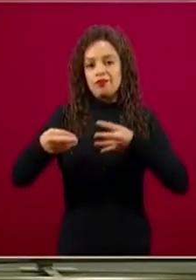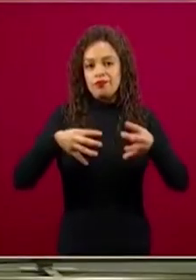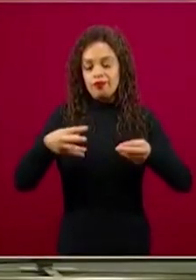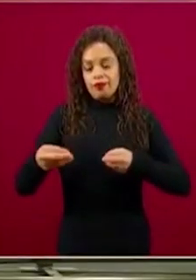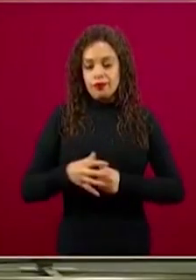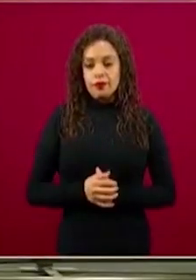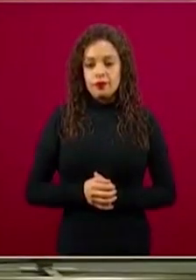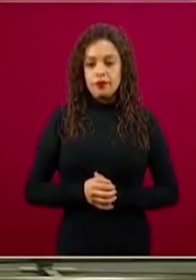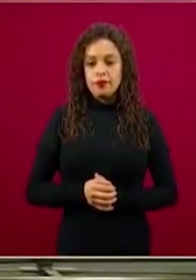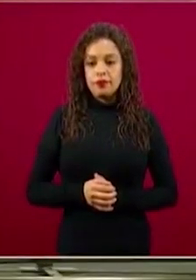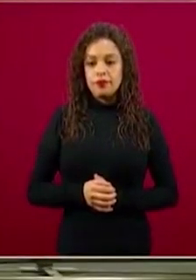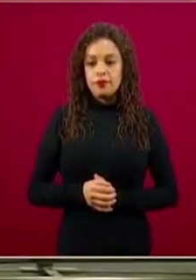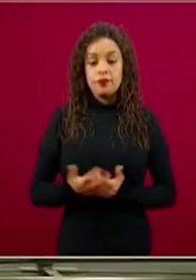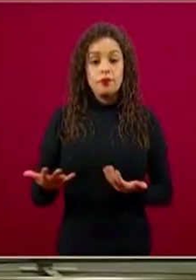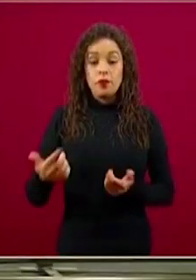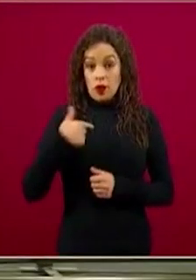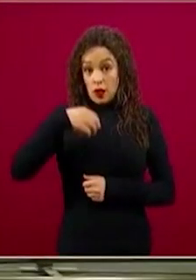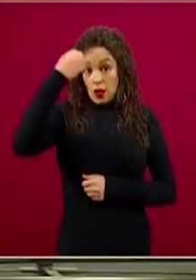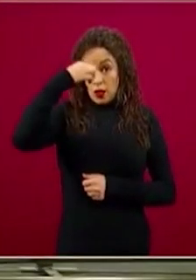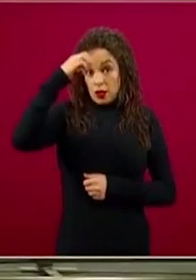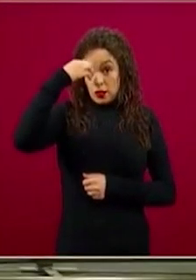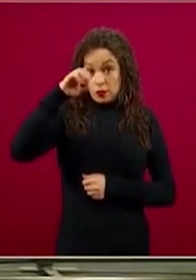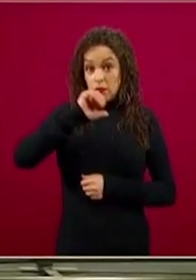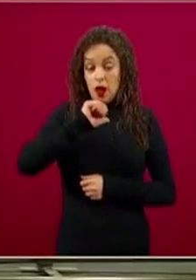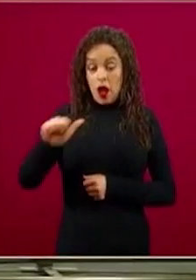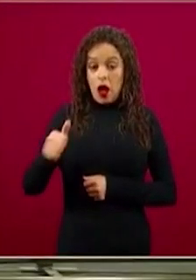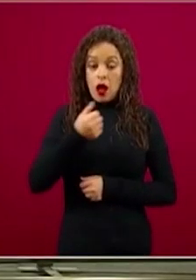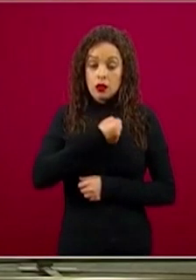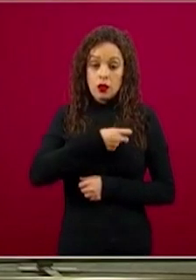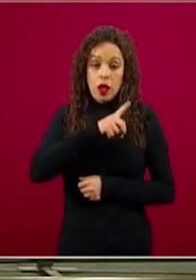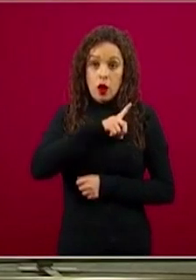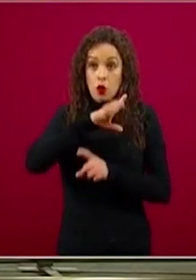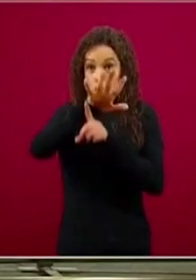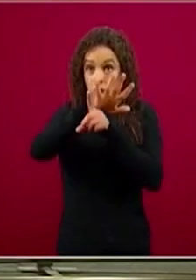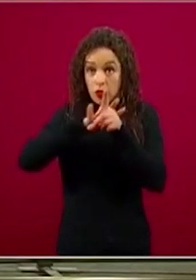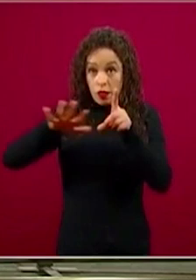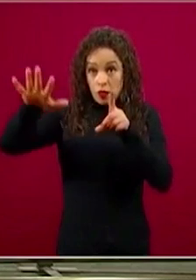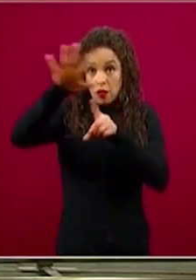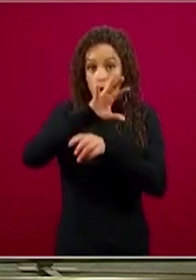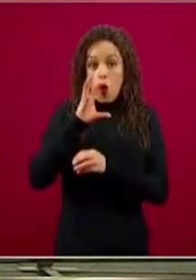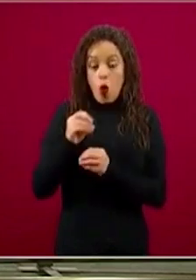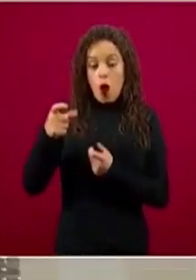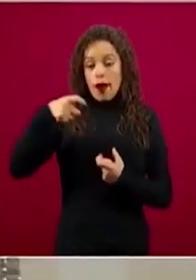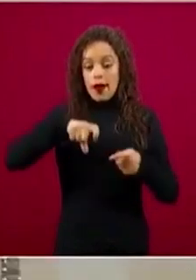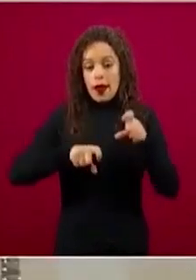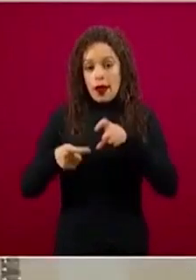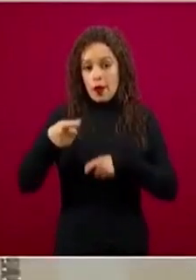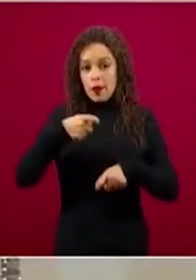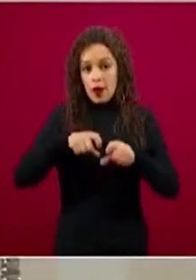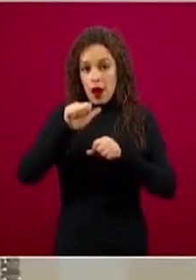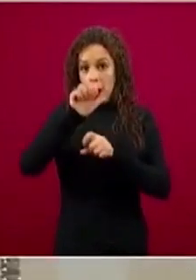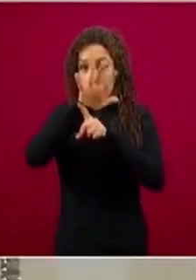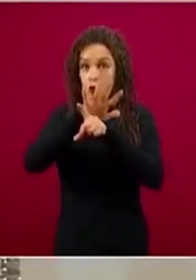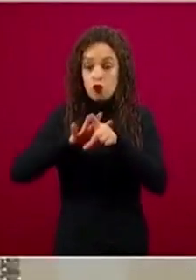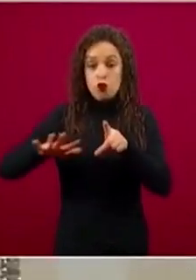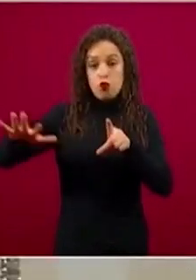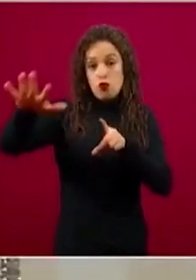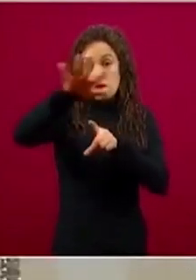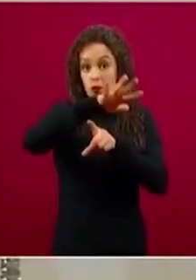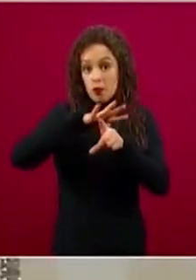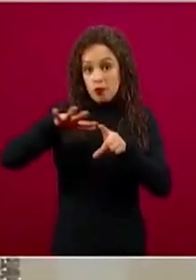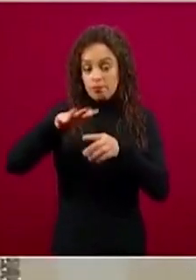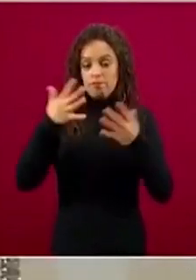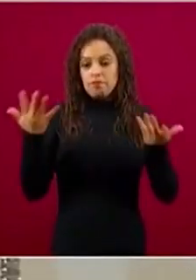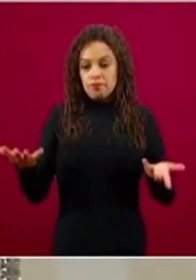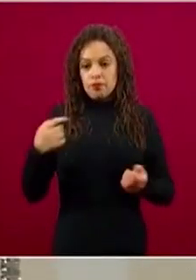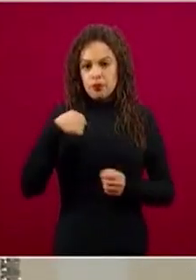No soy un experto en salud ambiental, pero imagino, o en química ambiental, pero imagino que no hay razón por la que el